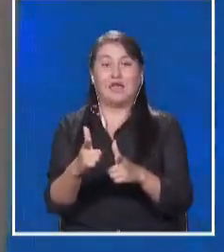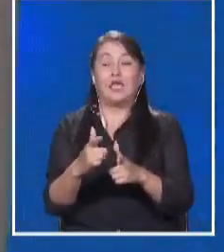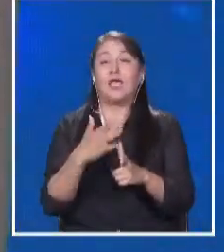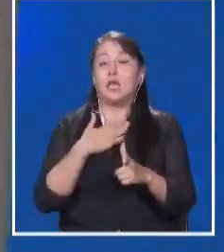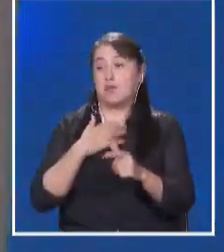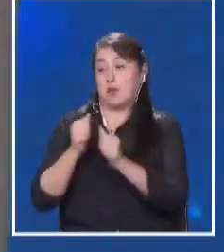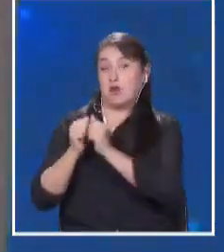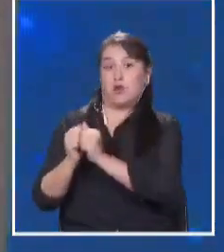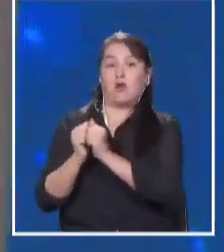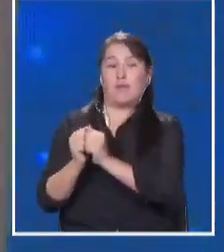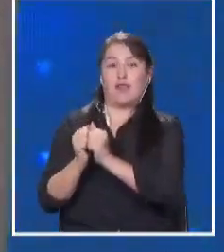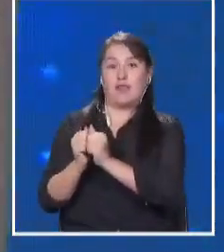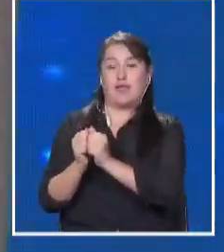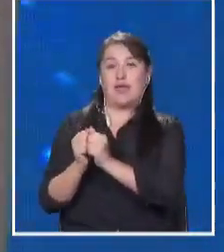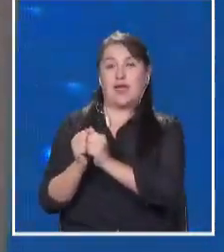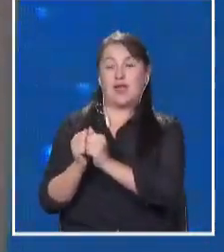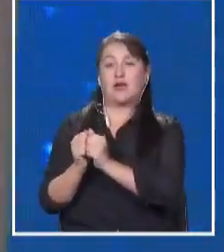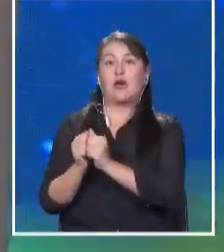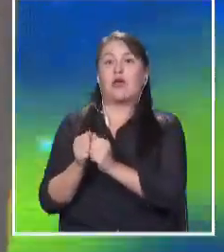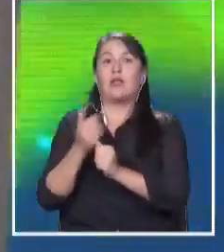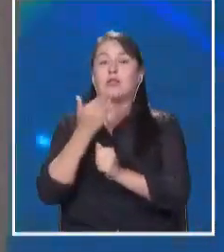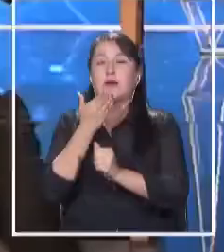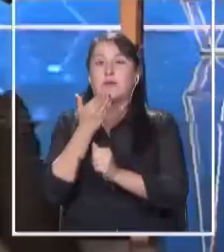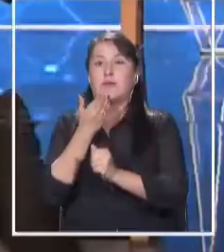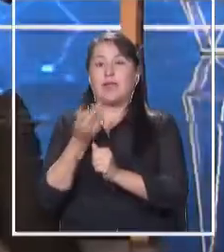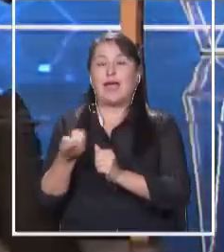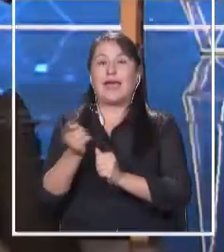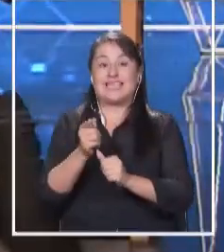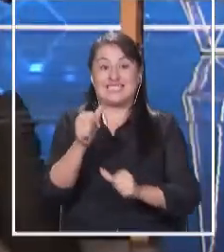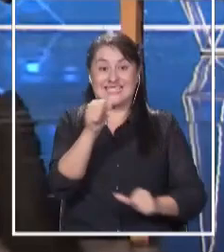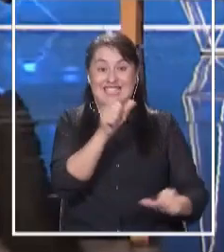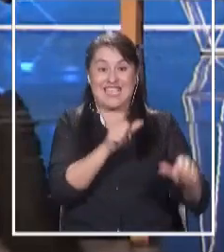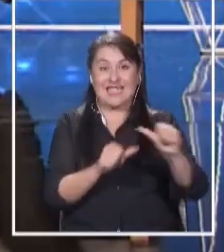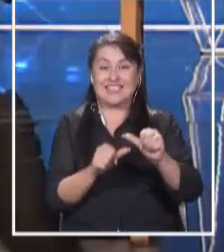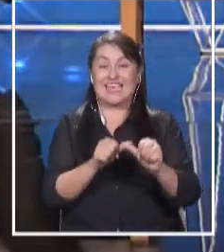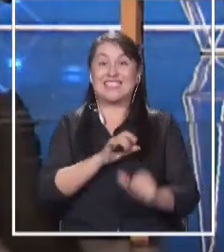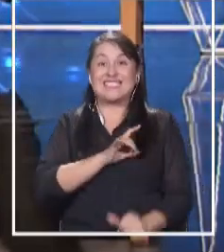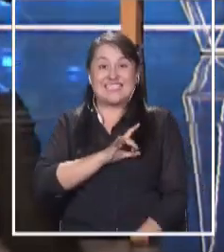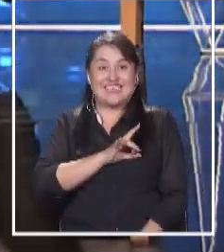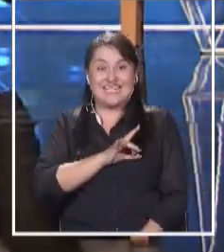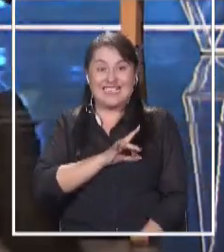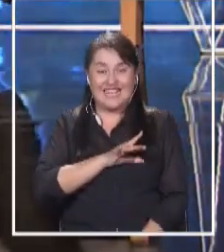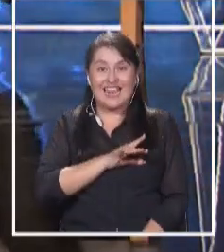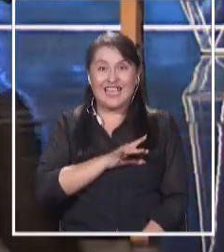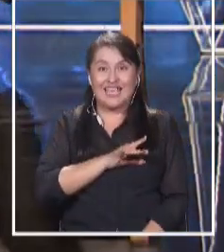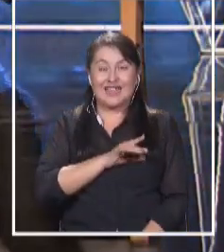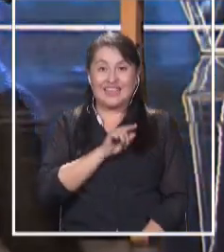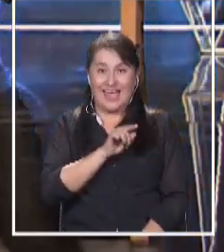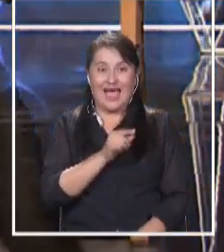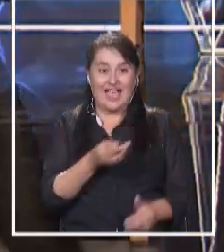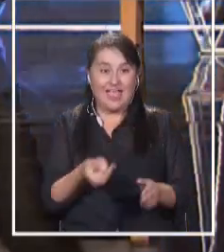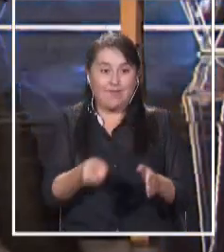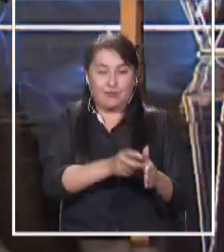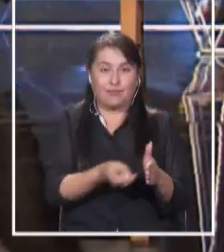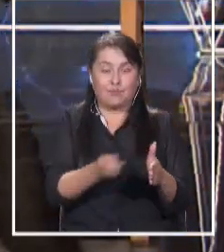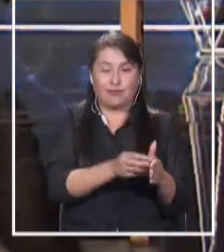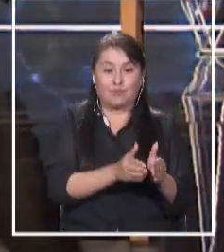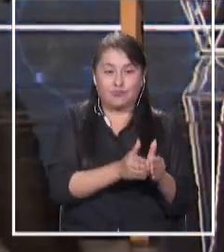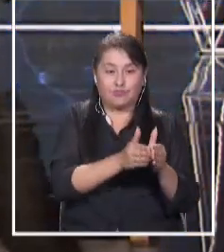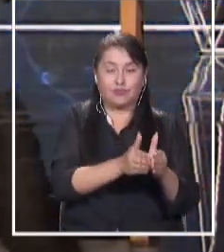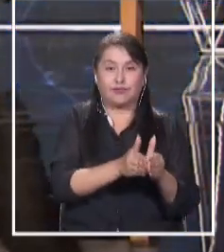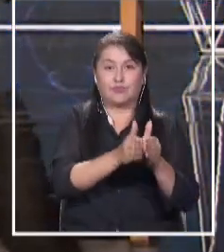Rubén Escribano que también bajó, pero además la ciencia chilena, porque era la ciencia chilena la que iba en esa embarcación,